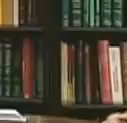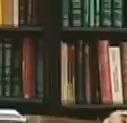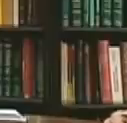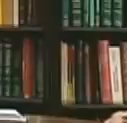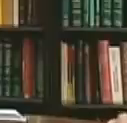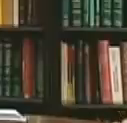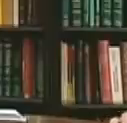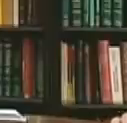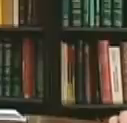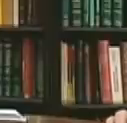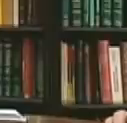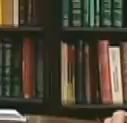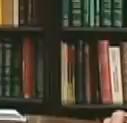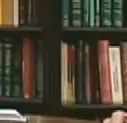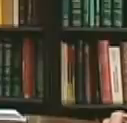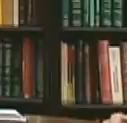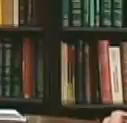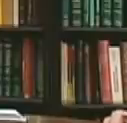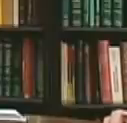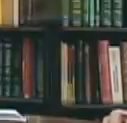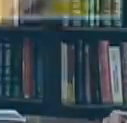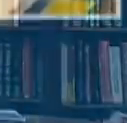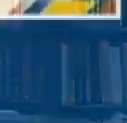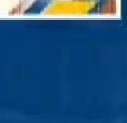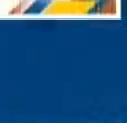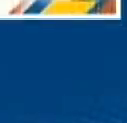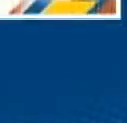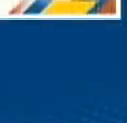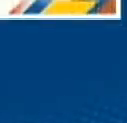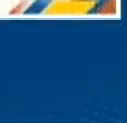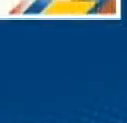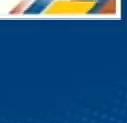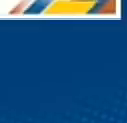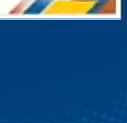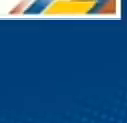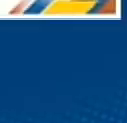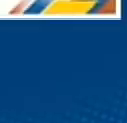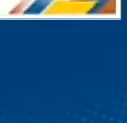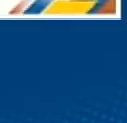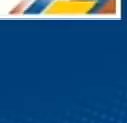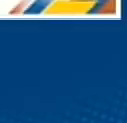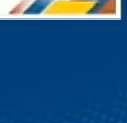Todos los casos asociados a contaminación de Colombia y de Brasil.